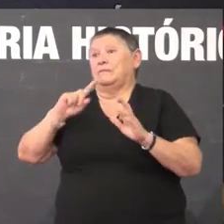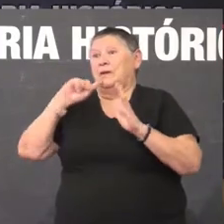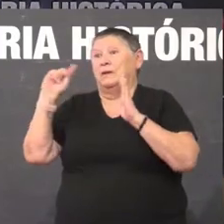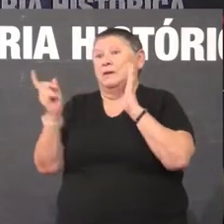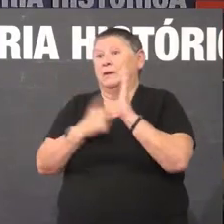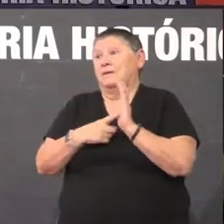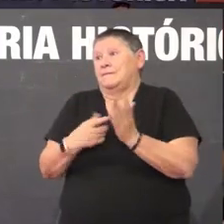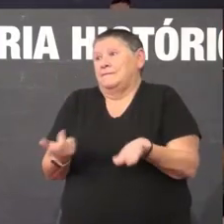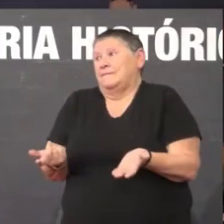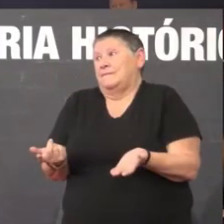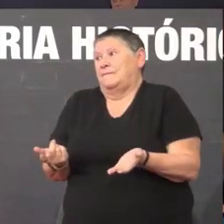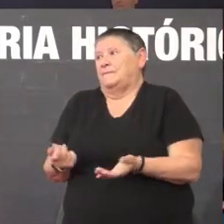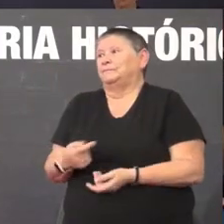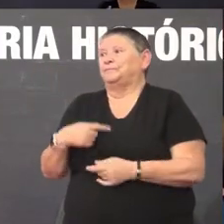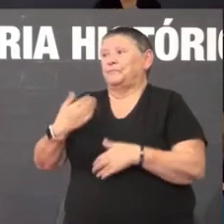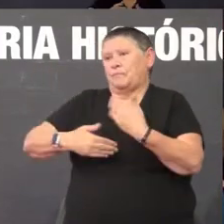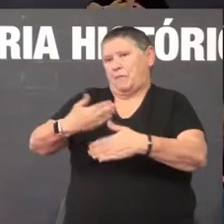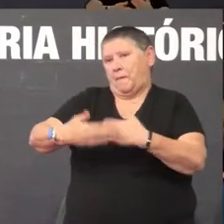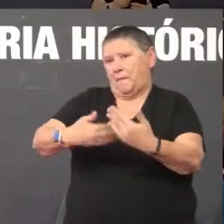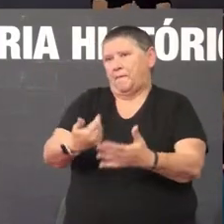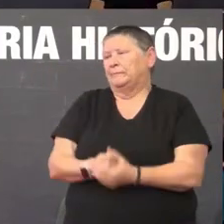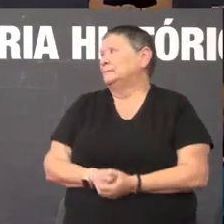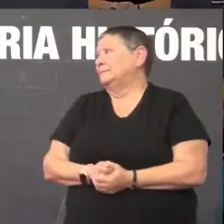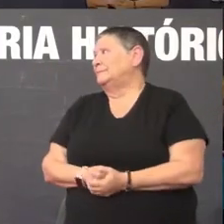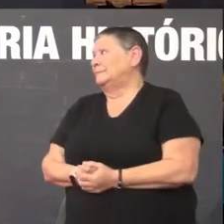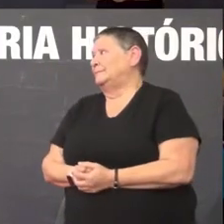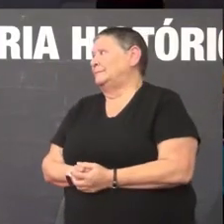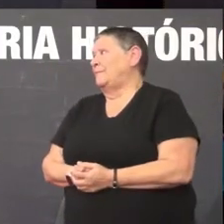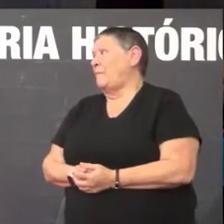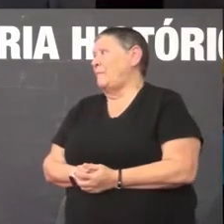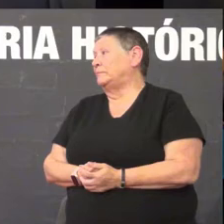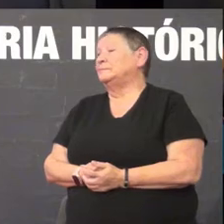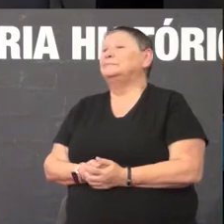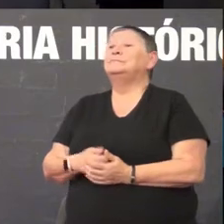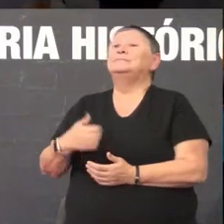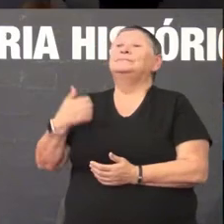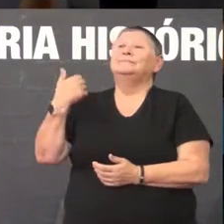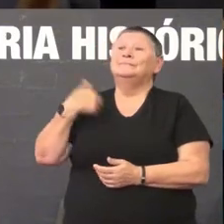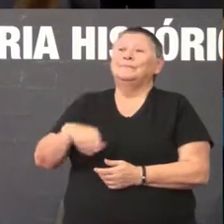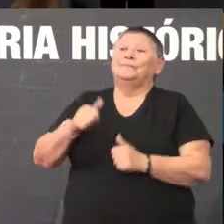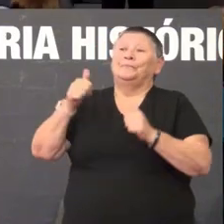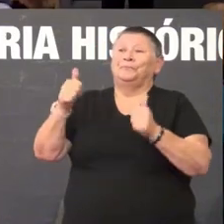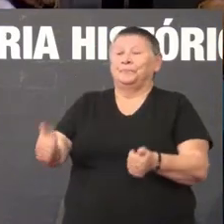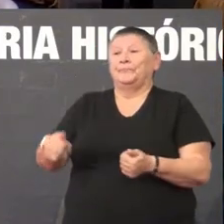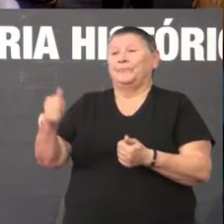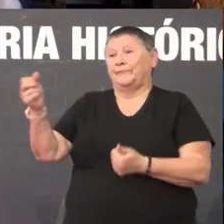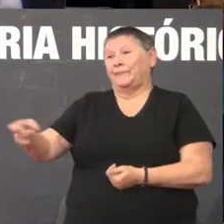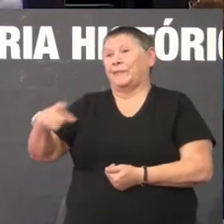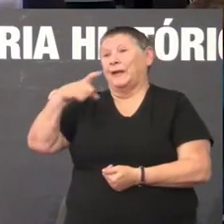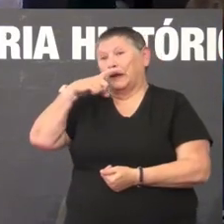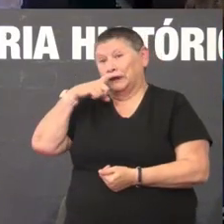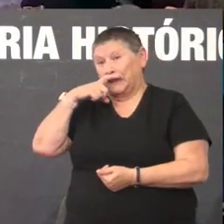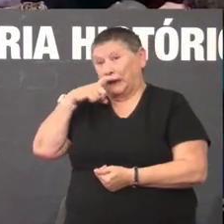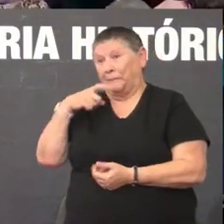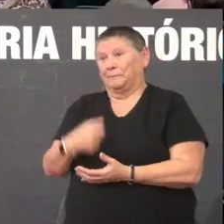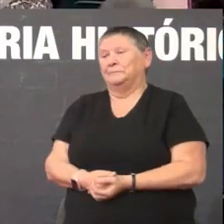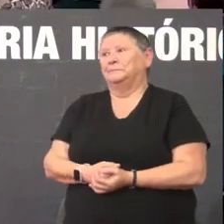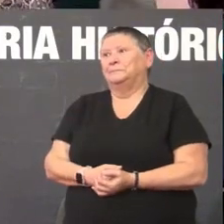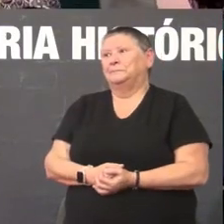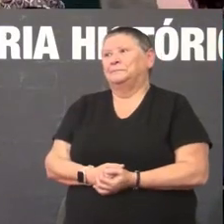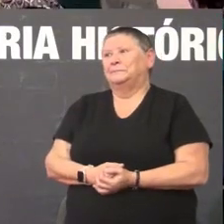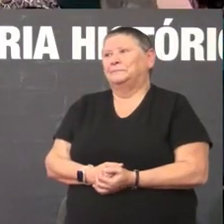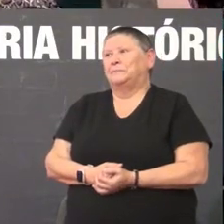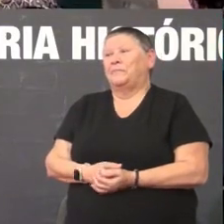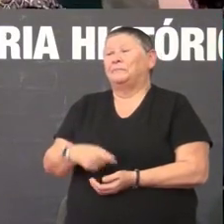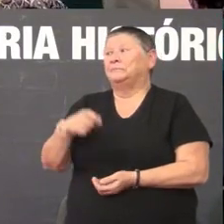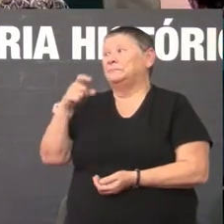¿no? Pero avancemos, que me voy. Y llegamos a Aznar. Aznar, en este terreno,